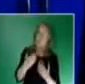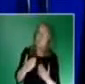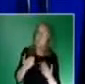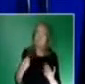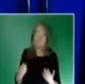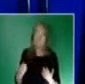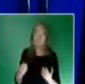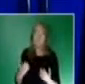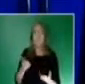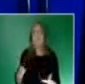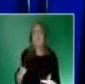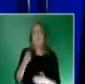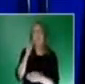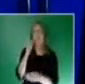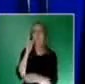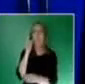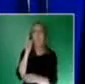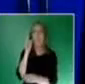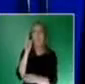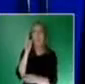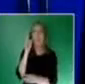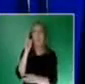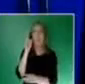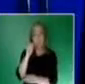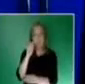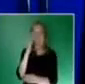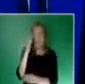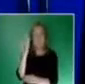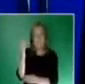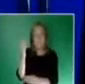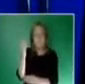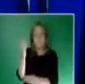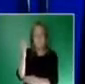han manifestado todos los oradores que me precedieron.